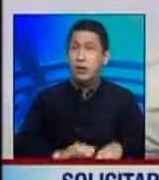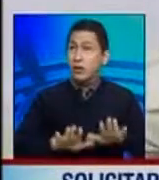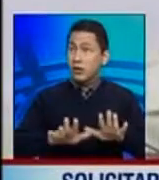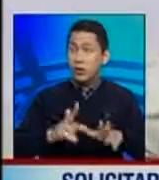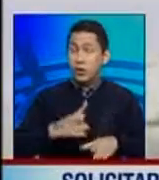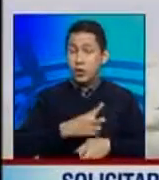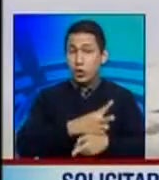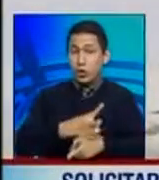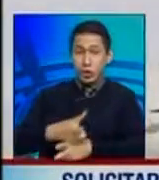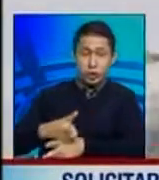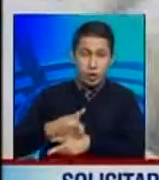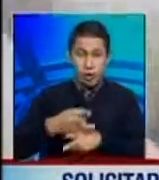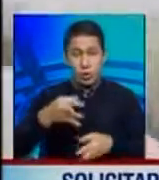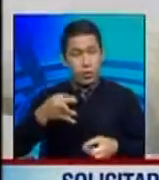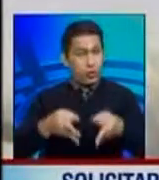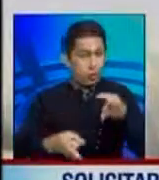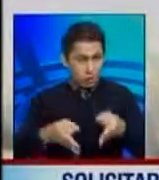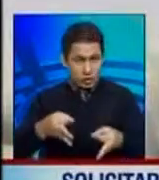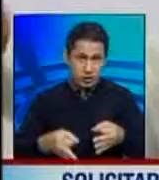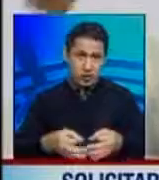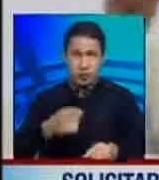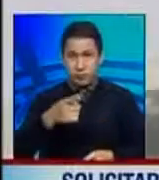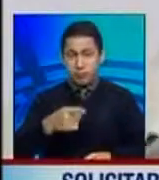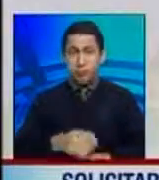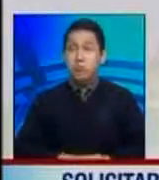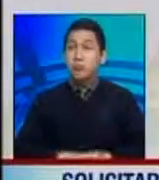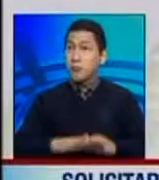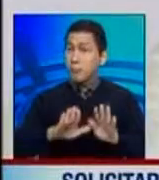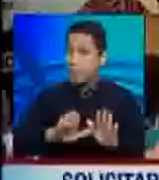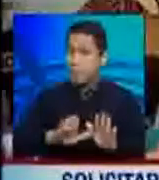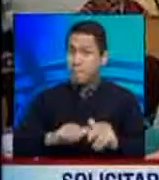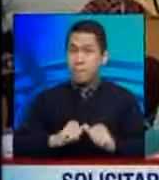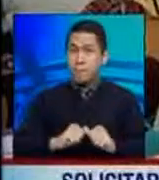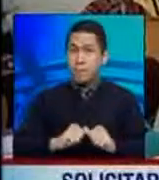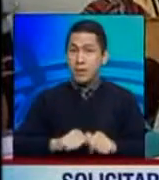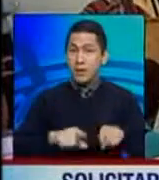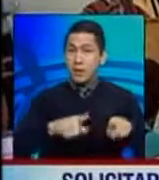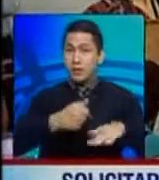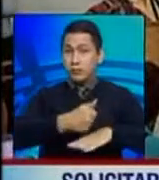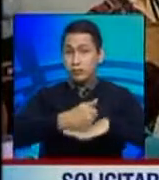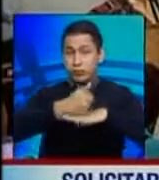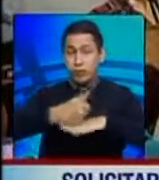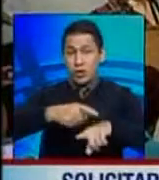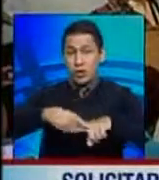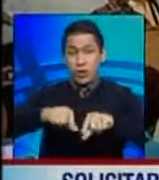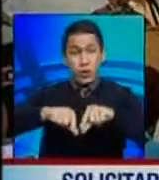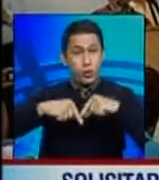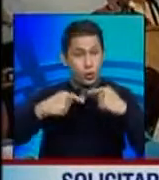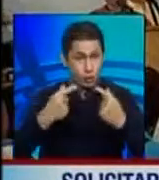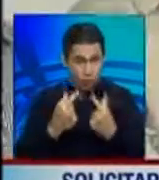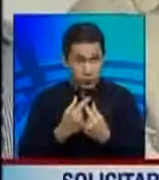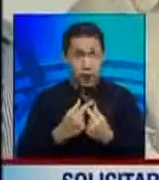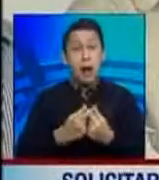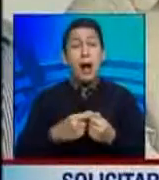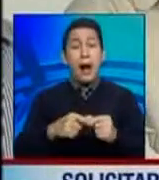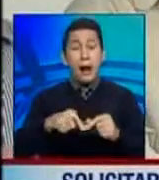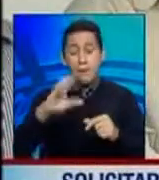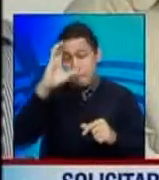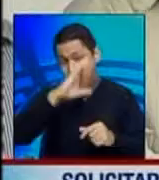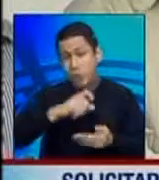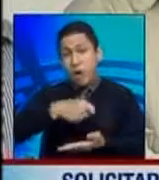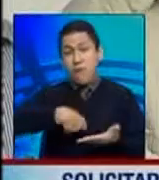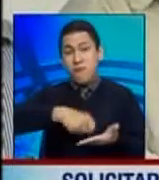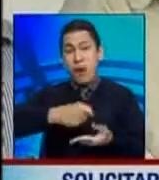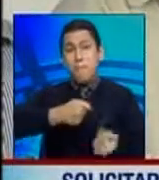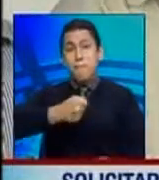Corte Constitucional es al final, luego de las firmas. Los representantes de estas organizaciones recogerán las firmas de respaldo